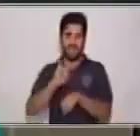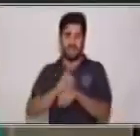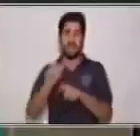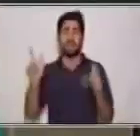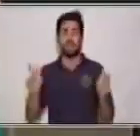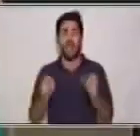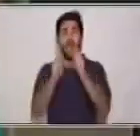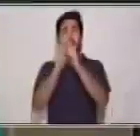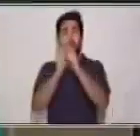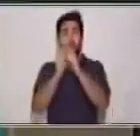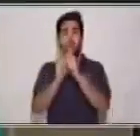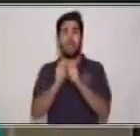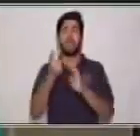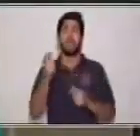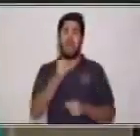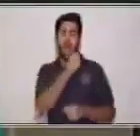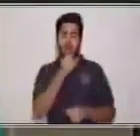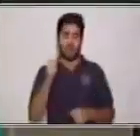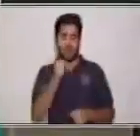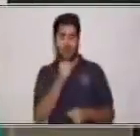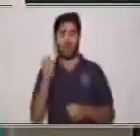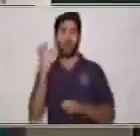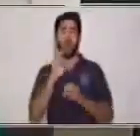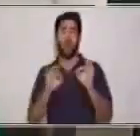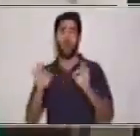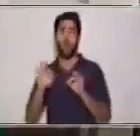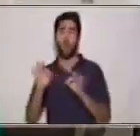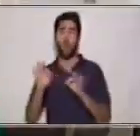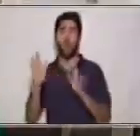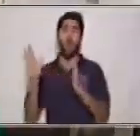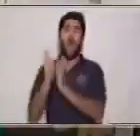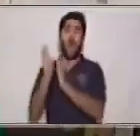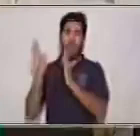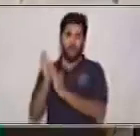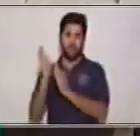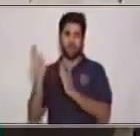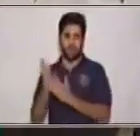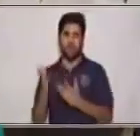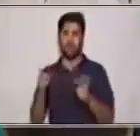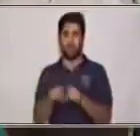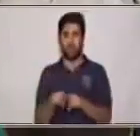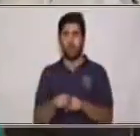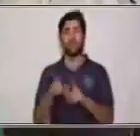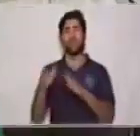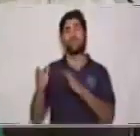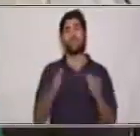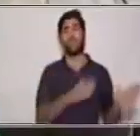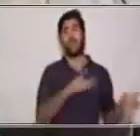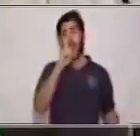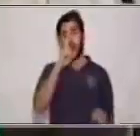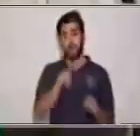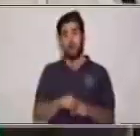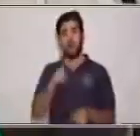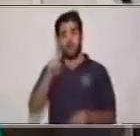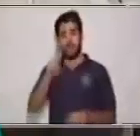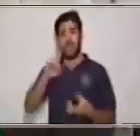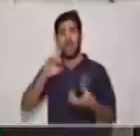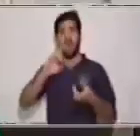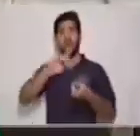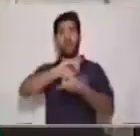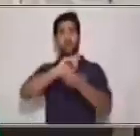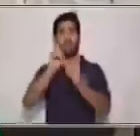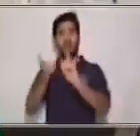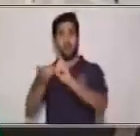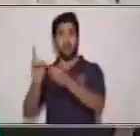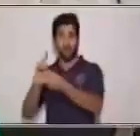misas o algunas actividades religiosas. Existe el himno al deporte, el himno a las Olimpiadas. En